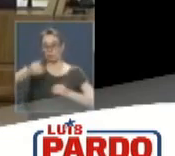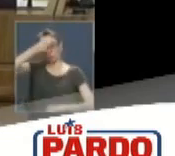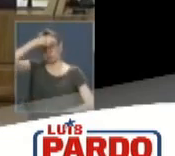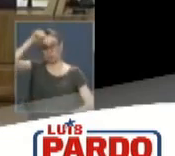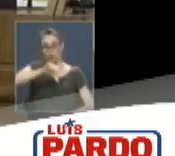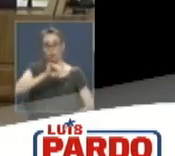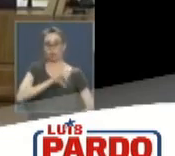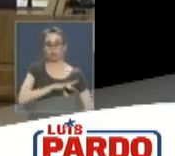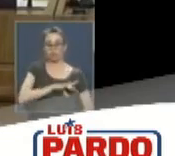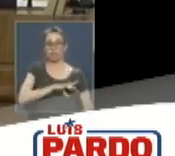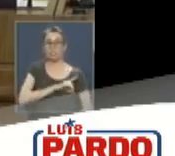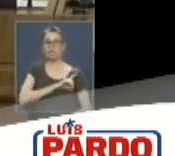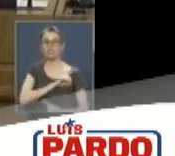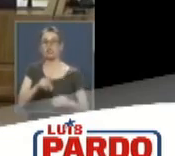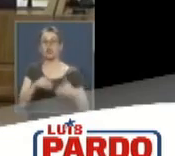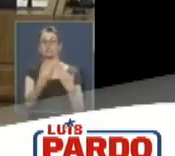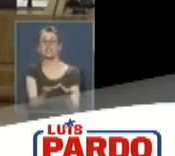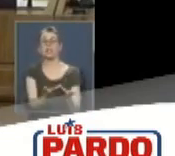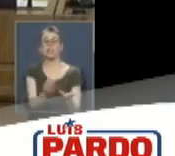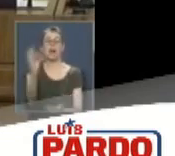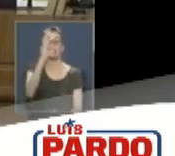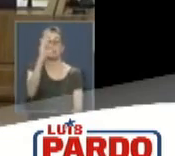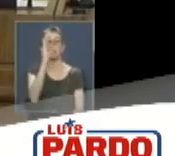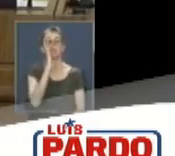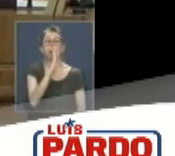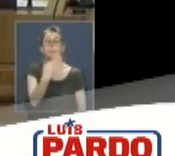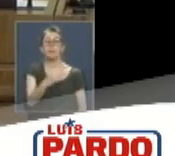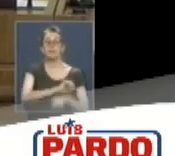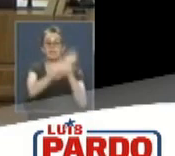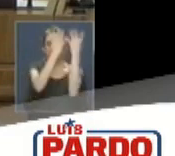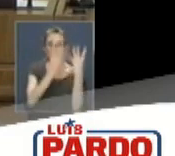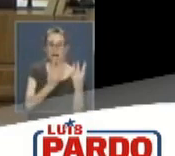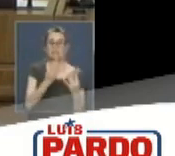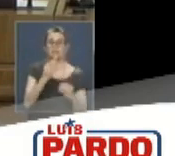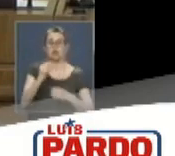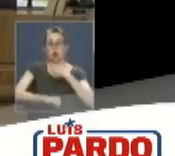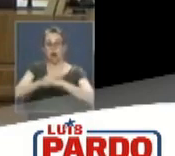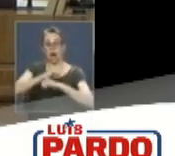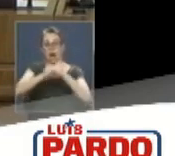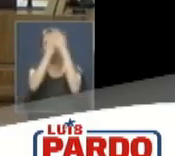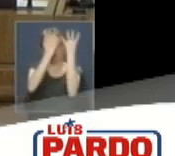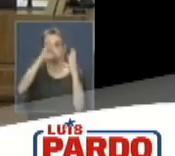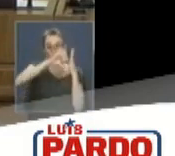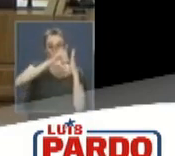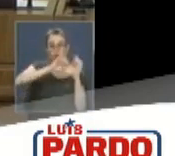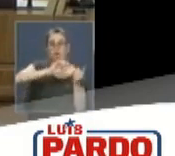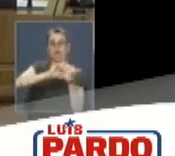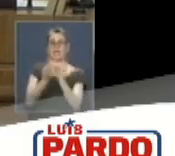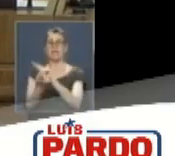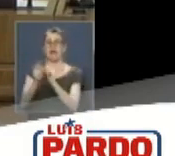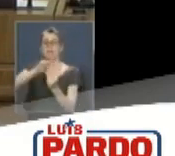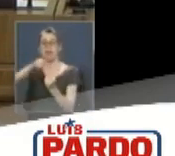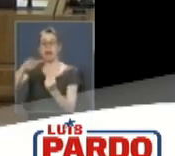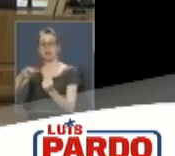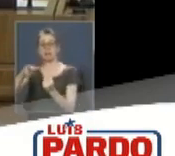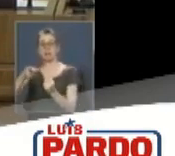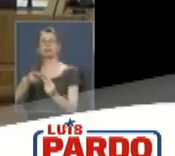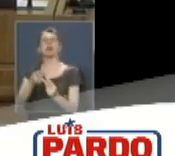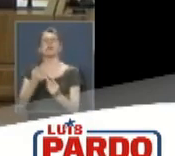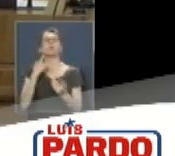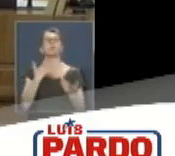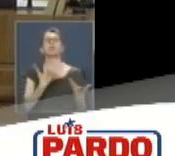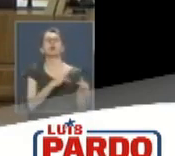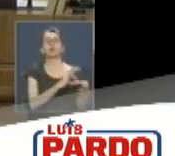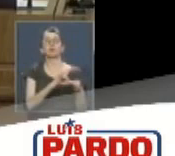Chile puedan acceder a ningún beneficio carcelario o de cumplimiento alternativo de la pena, ni siquiera por calificadas razones